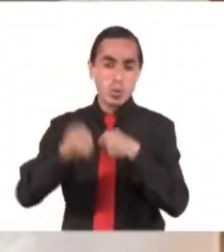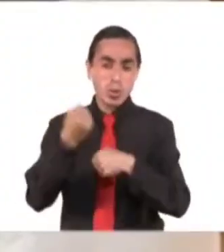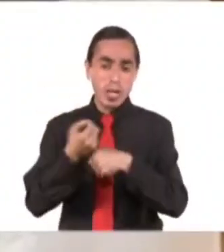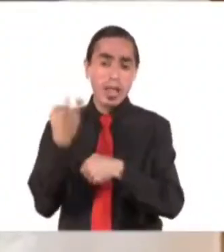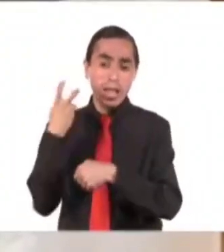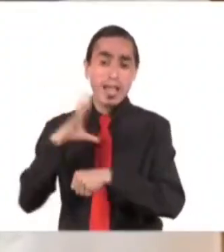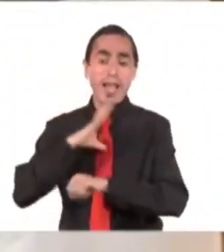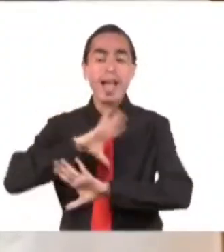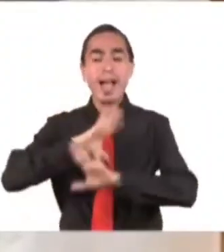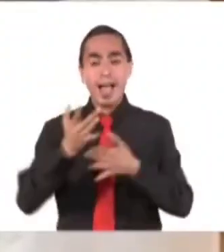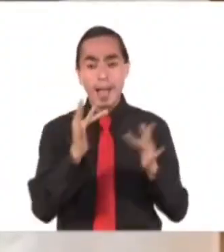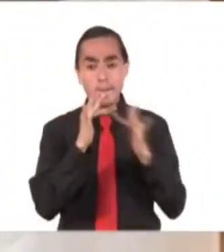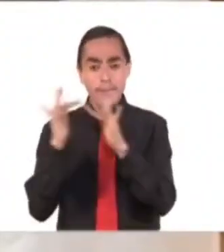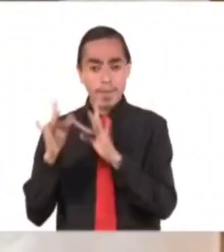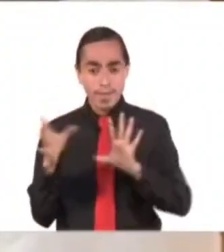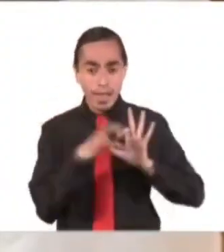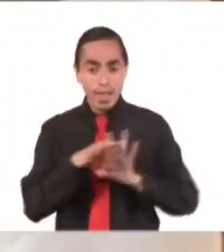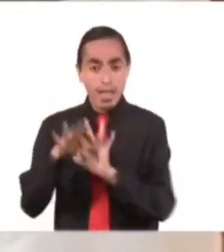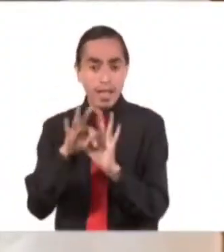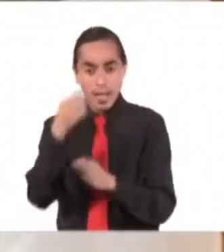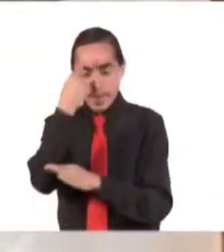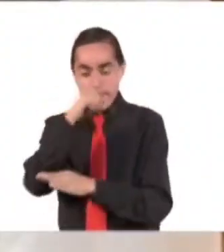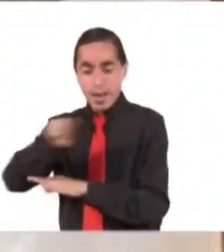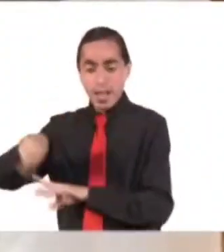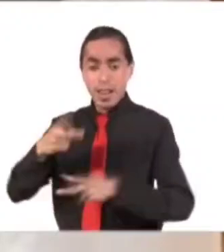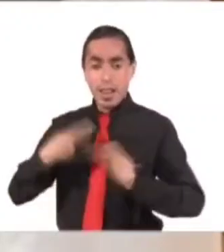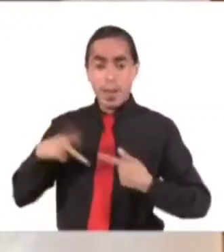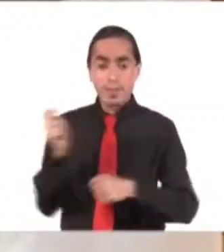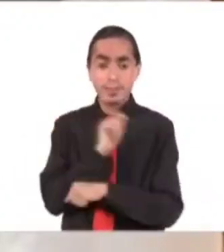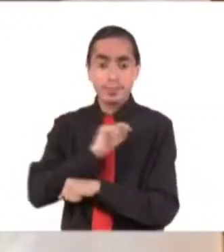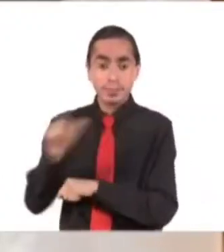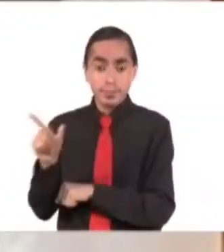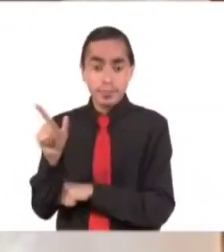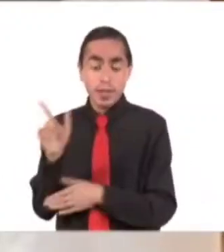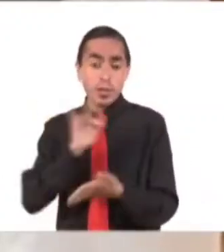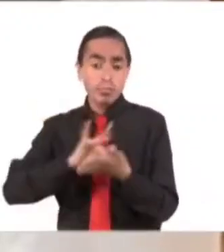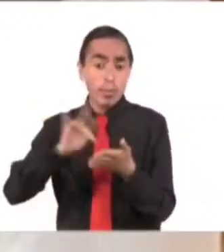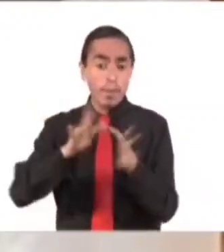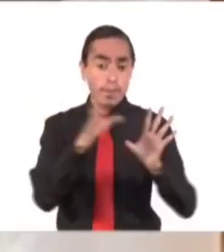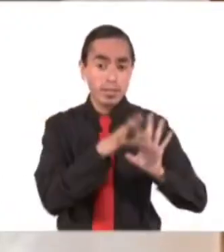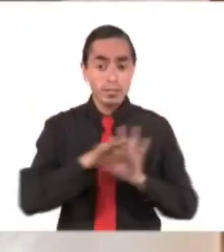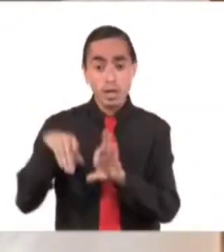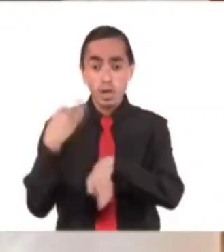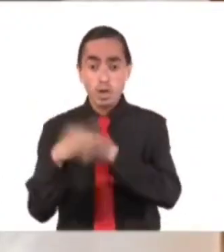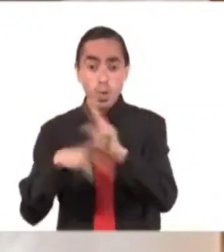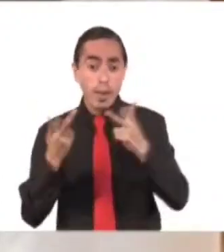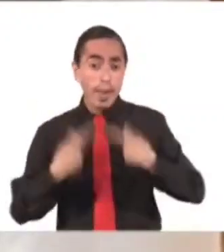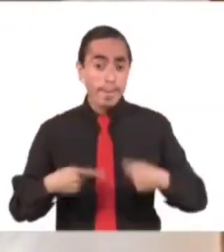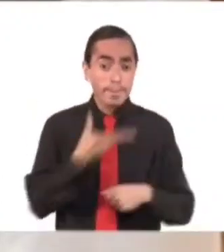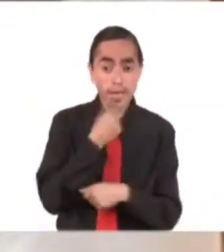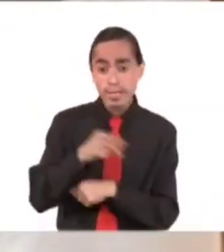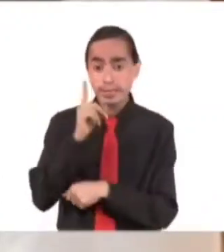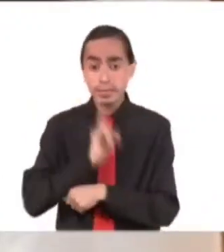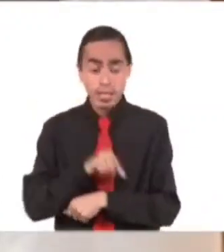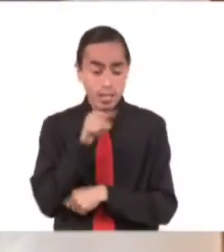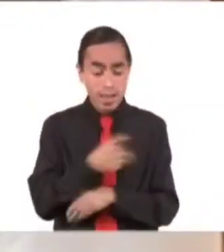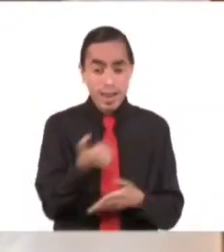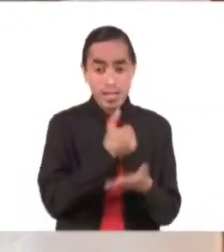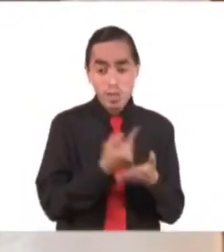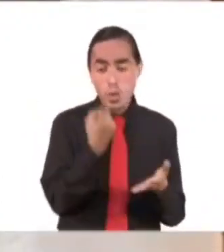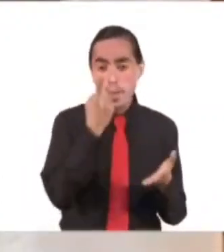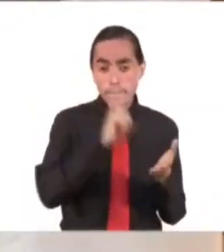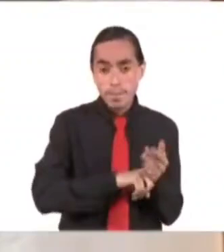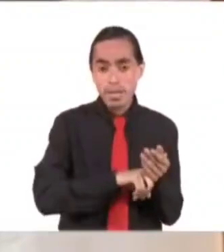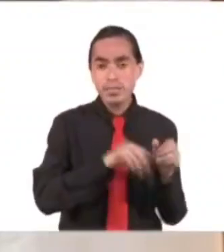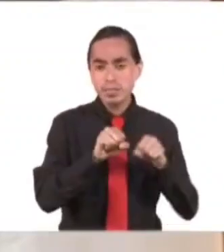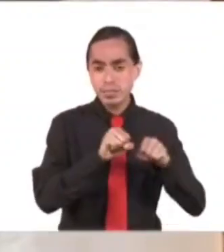red para que ellos, en colaboración de todos los sismólogos que hay en la ciudad, sean del